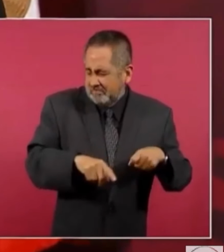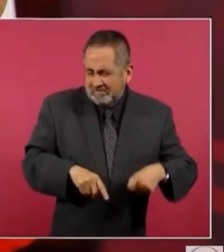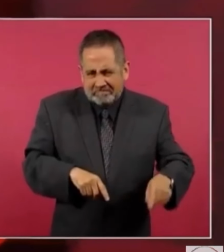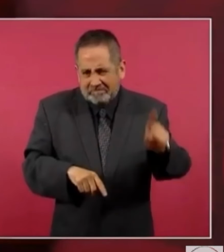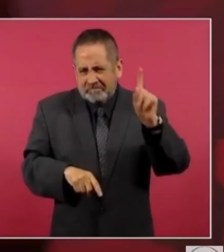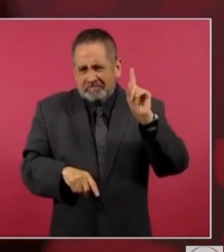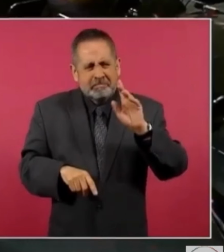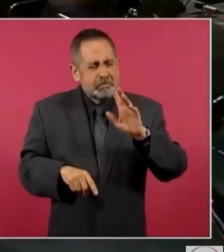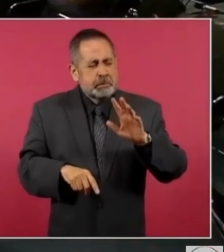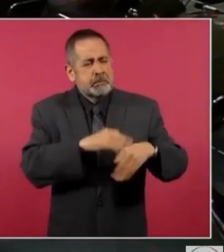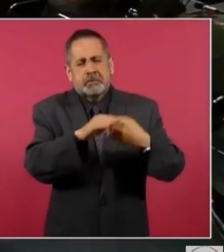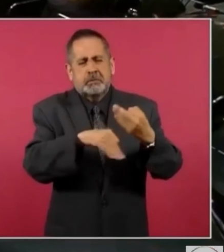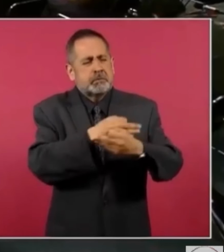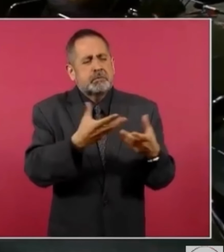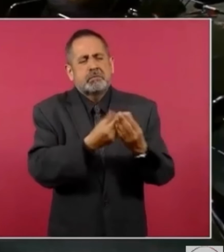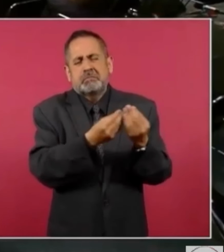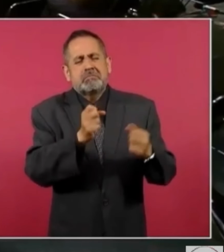pues todos,